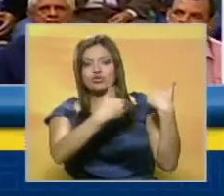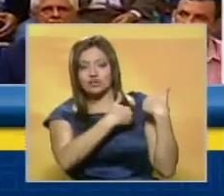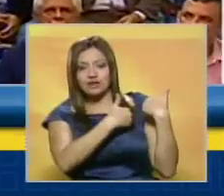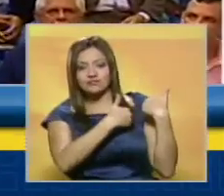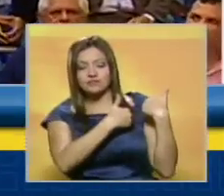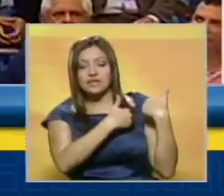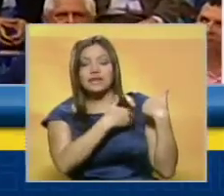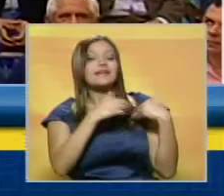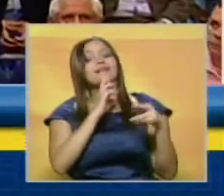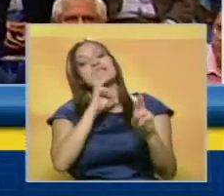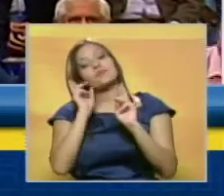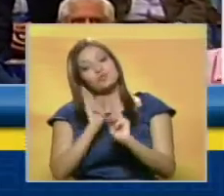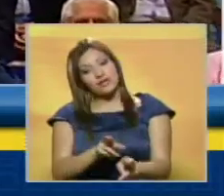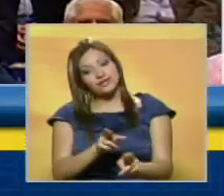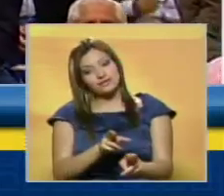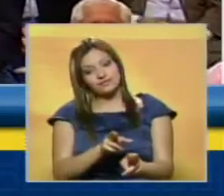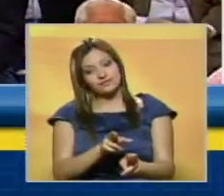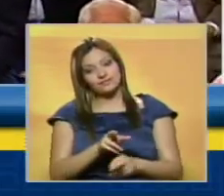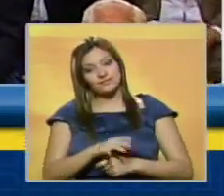declara